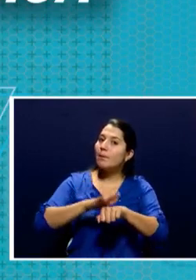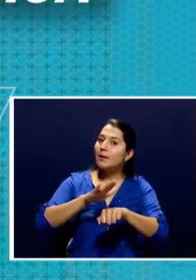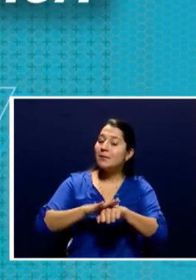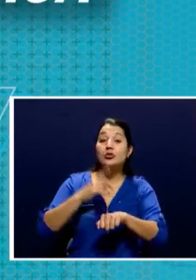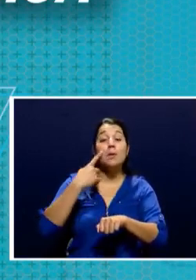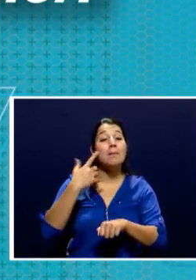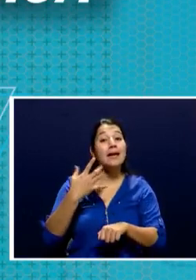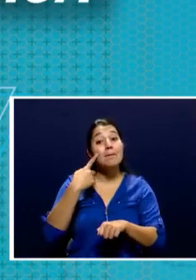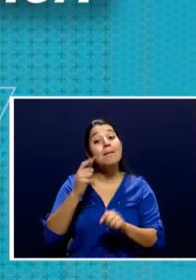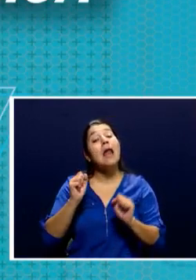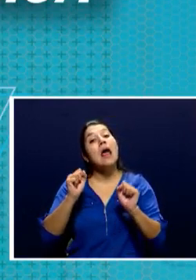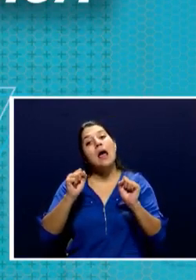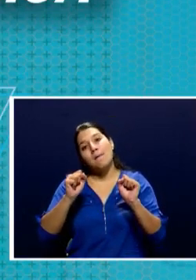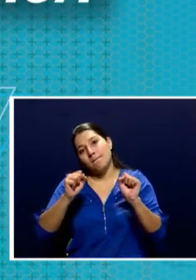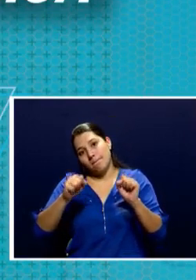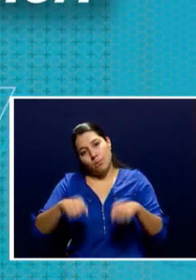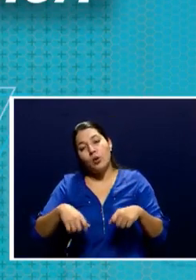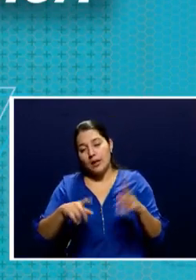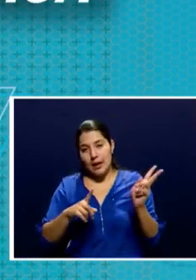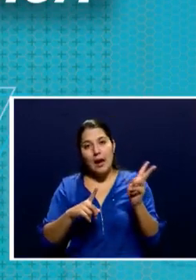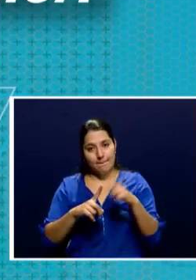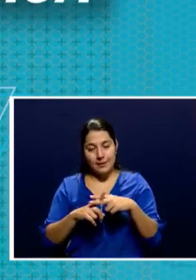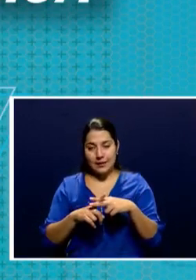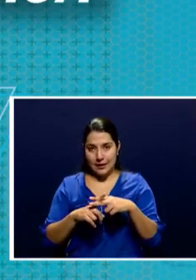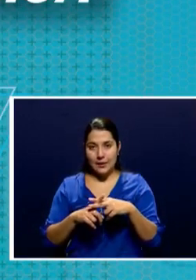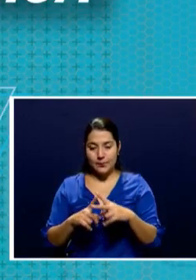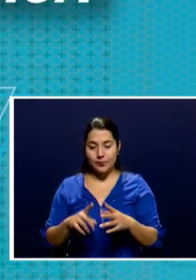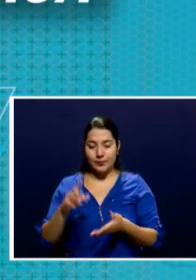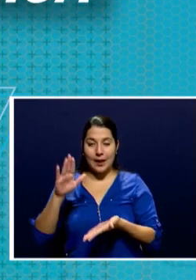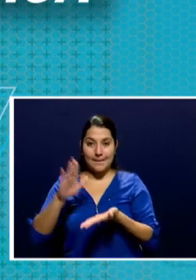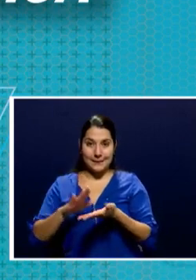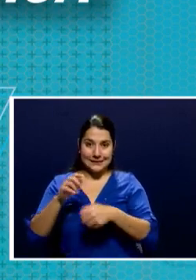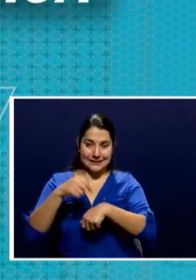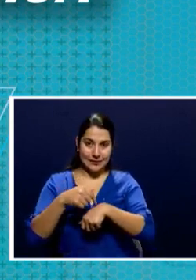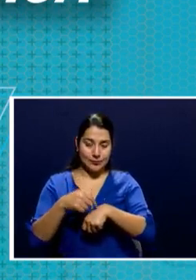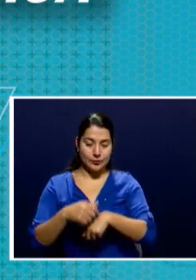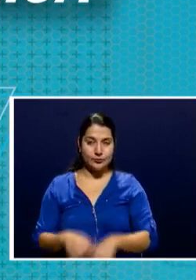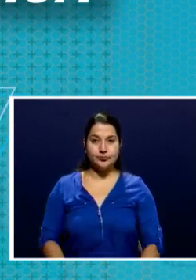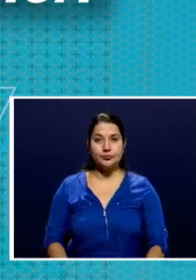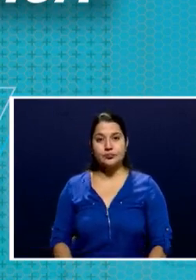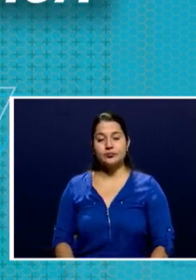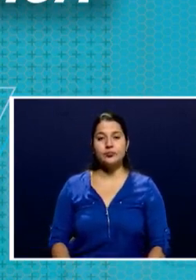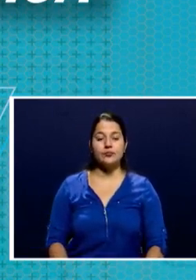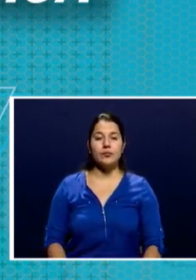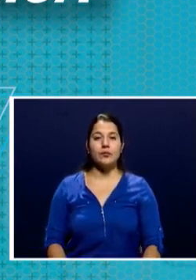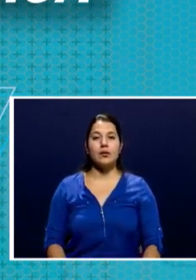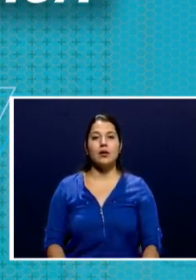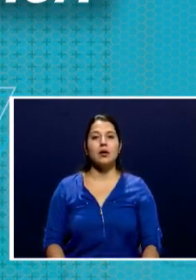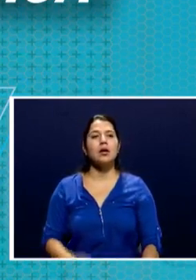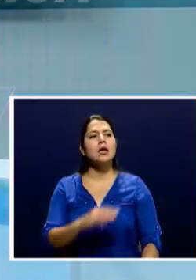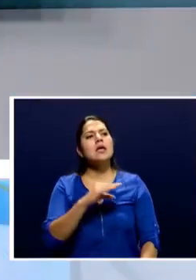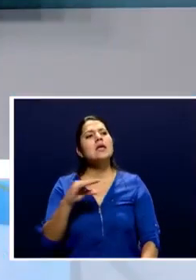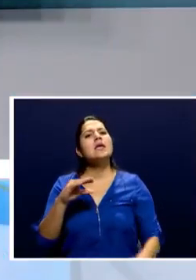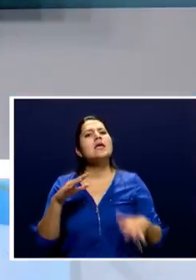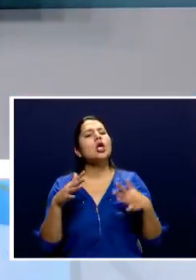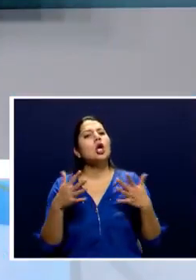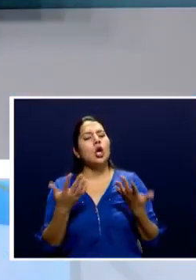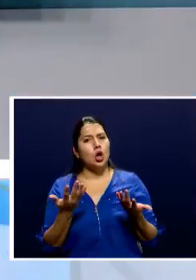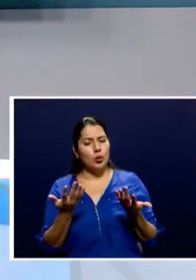garantizar que tenga validez y eficacia esa aplicación de reducción de jornada. ¿Y cómo se conecta, doña